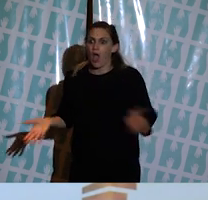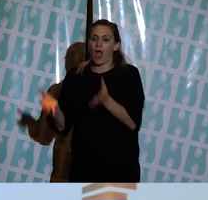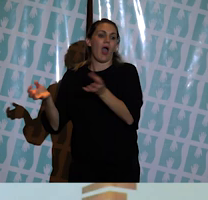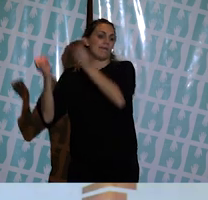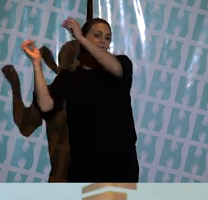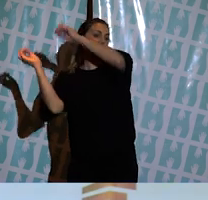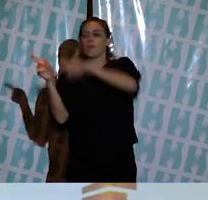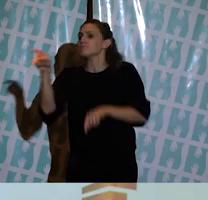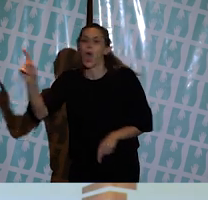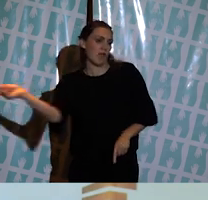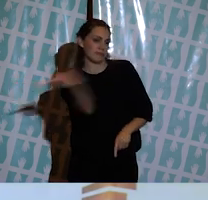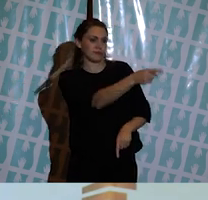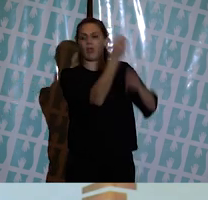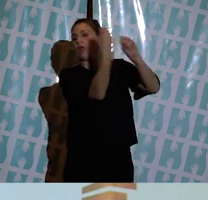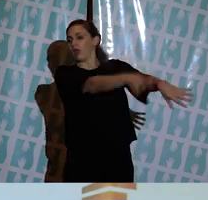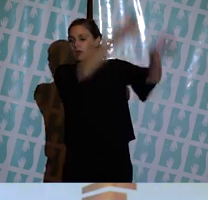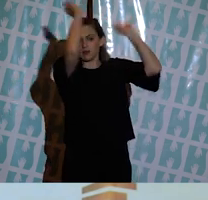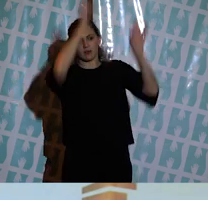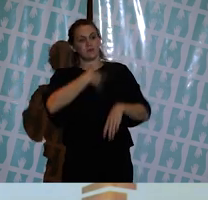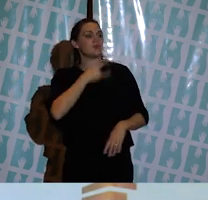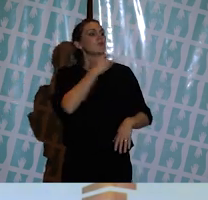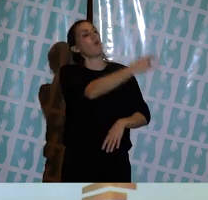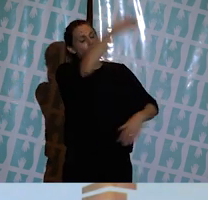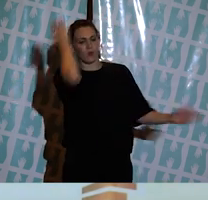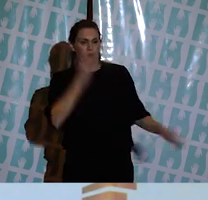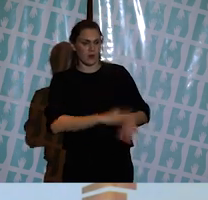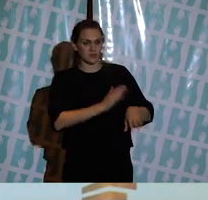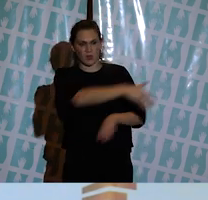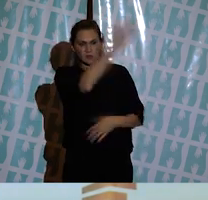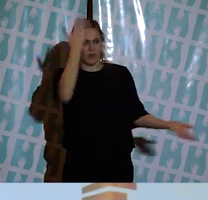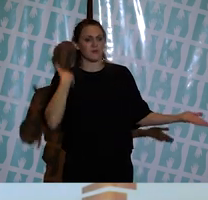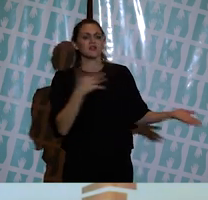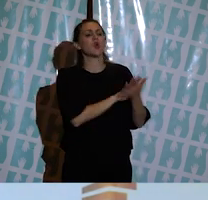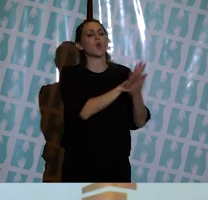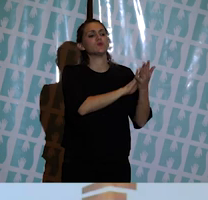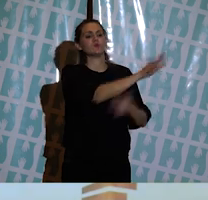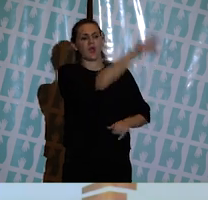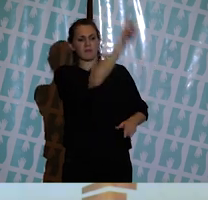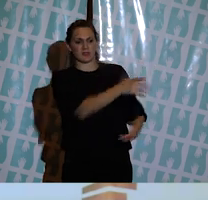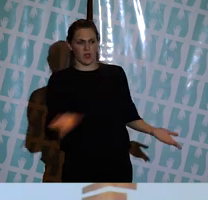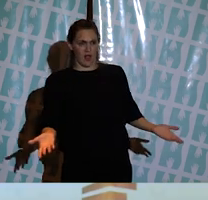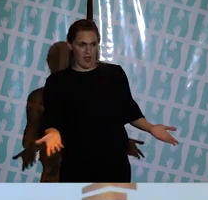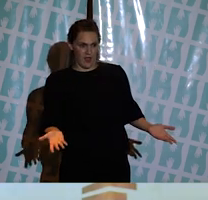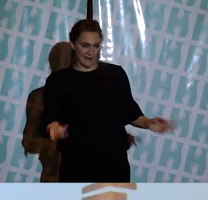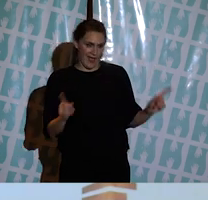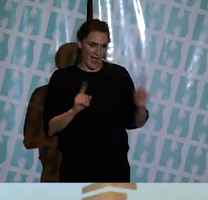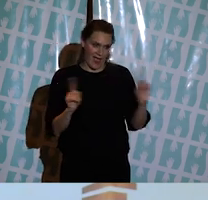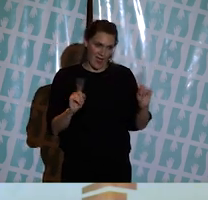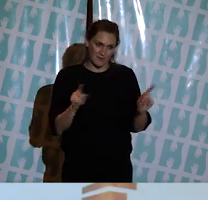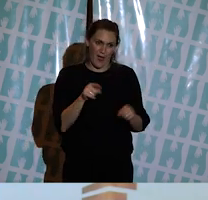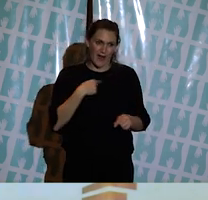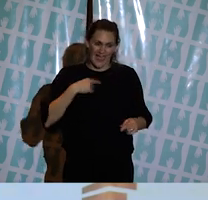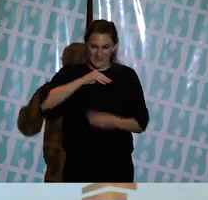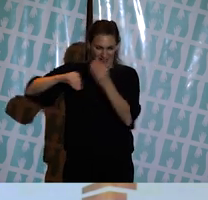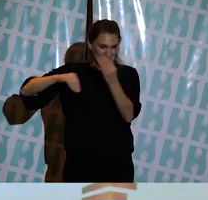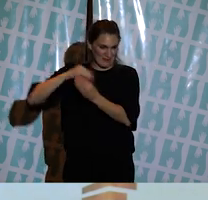depositen. Uno, suena como peyorativo, no lo quiero decir de esa forma, sino para que lo entiendan, porque también son parte del problema,